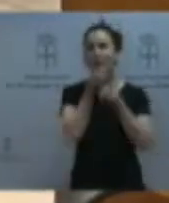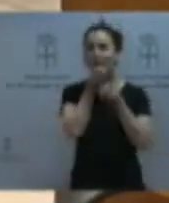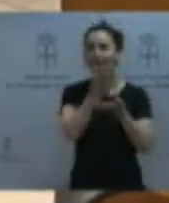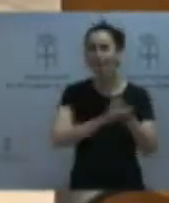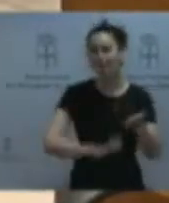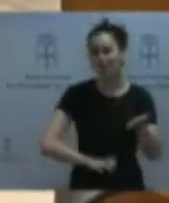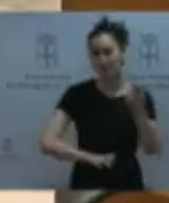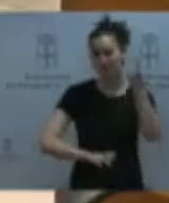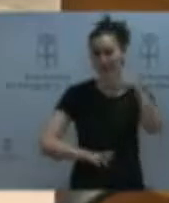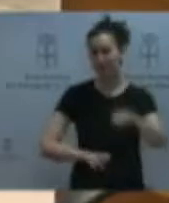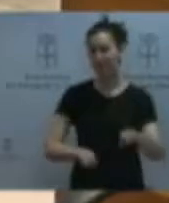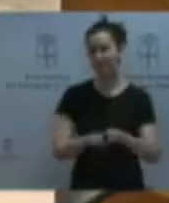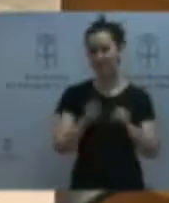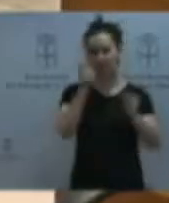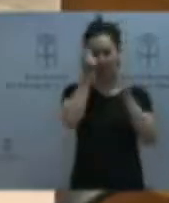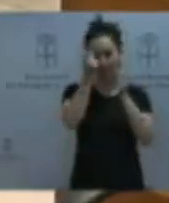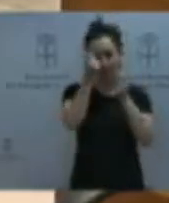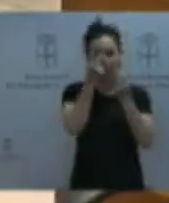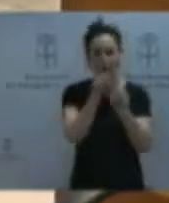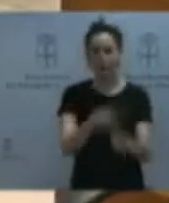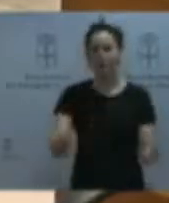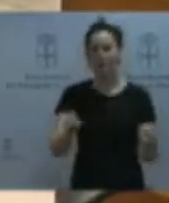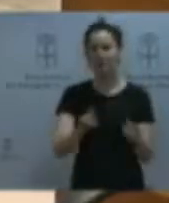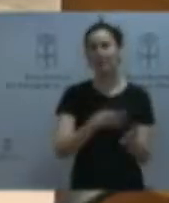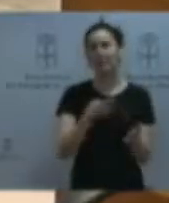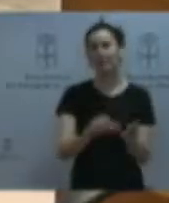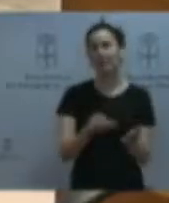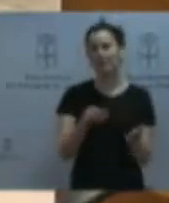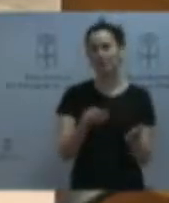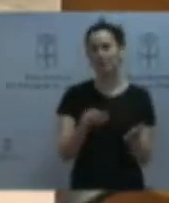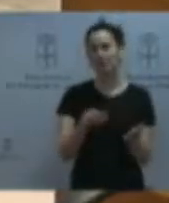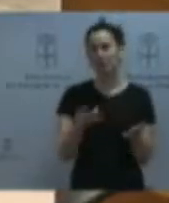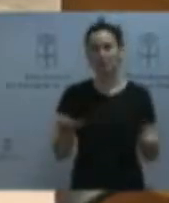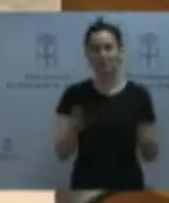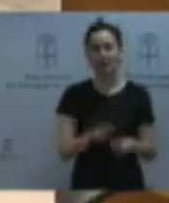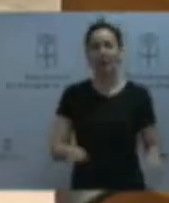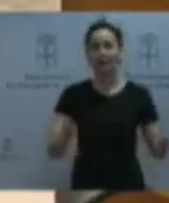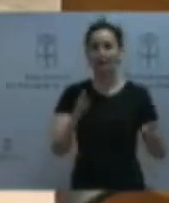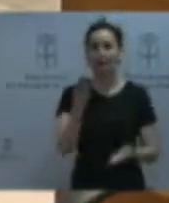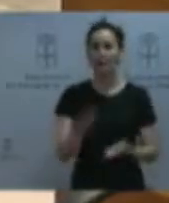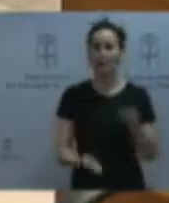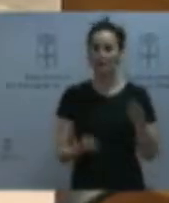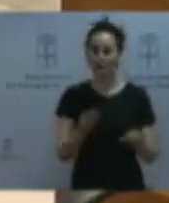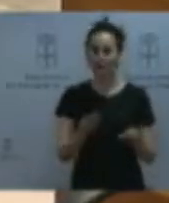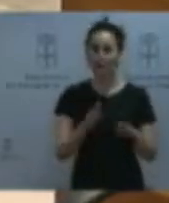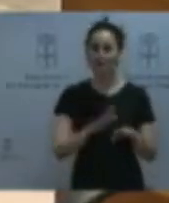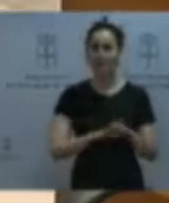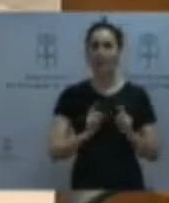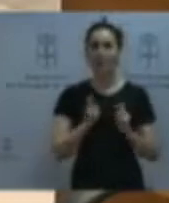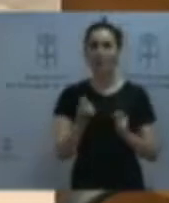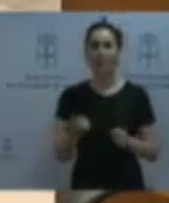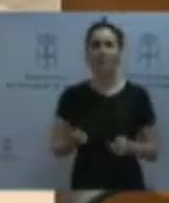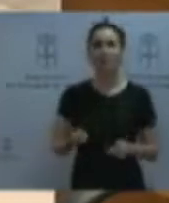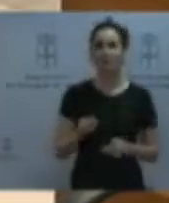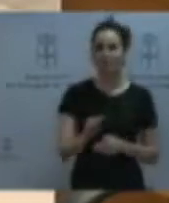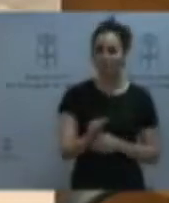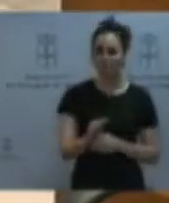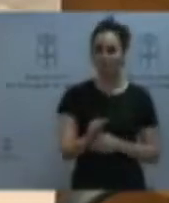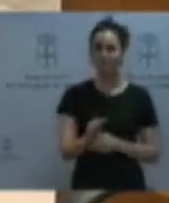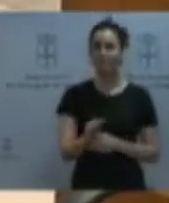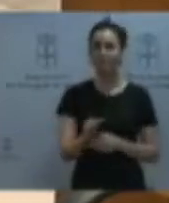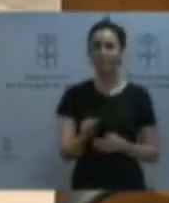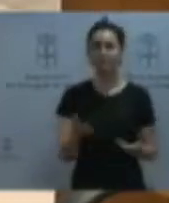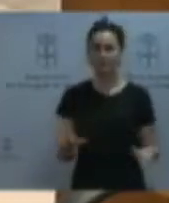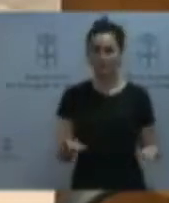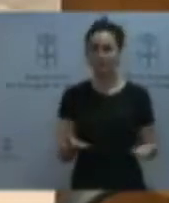los técnicos, sino que esa reevaluación en cuanto a la asignación de fondos, de forma no necesariamente proporcional, pero sí